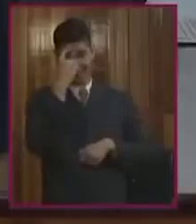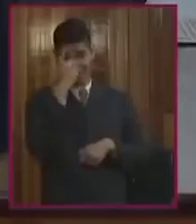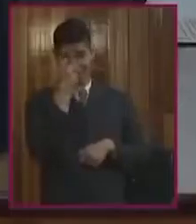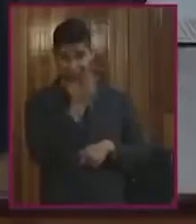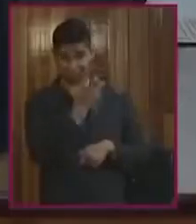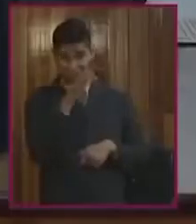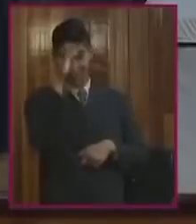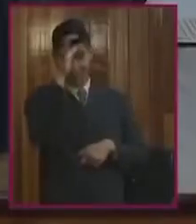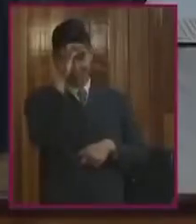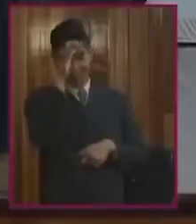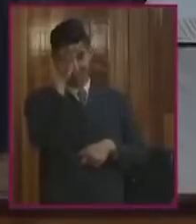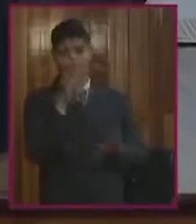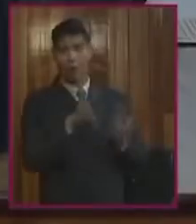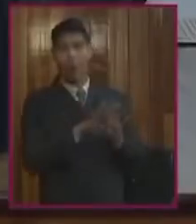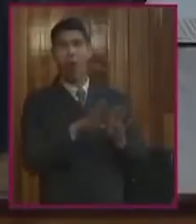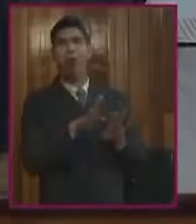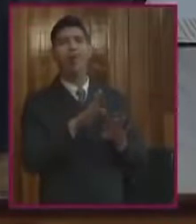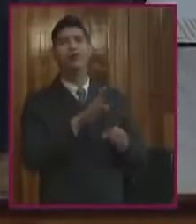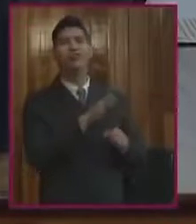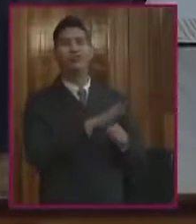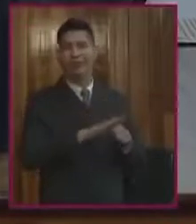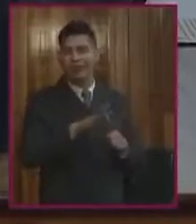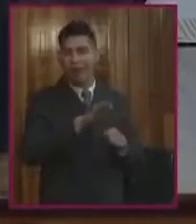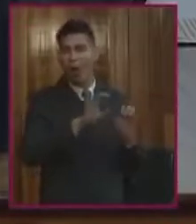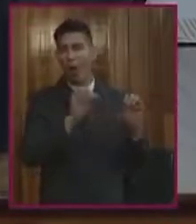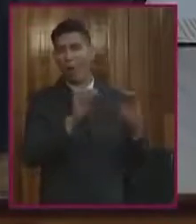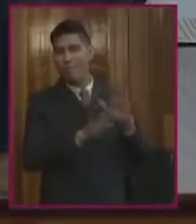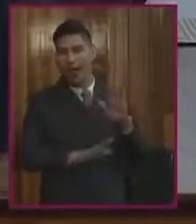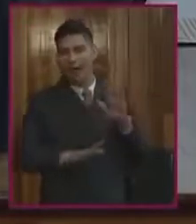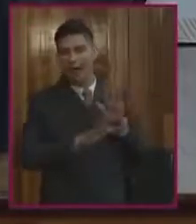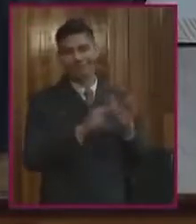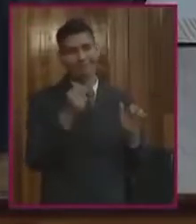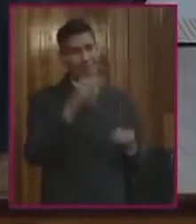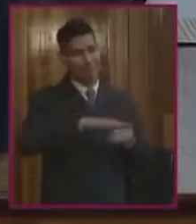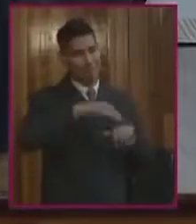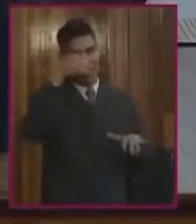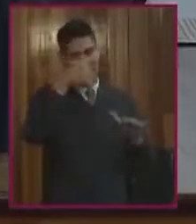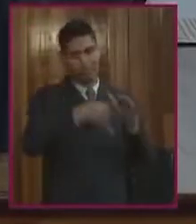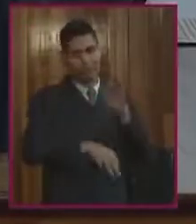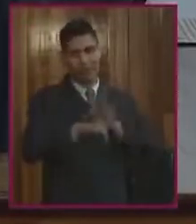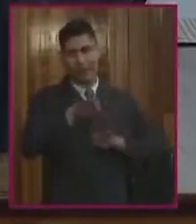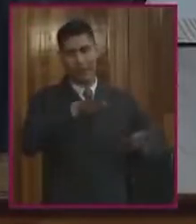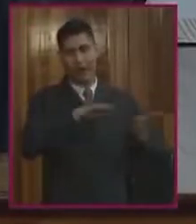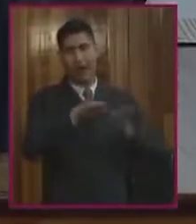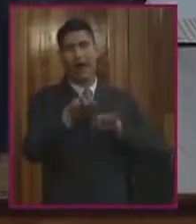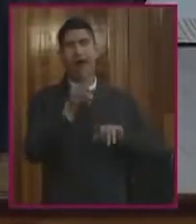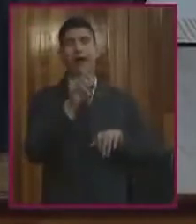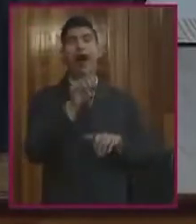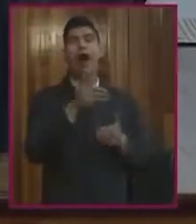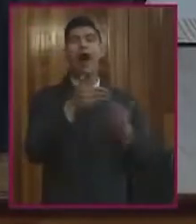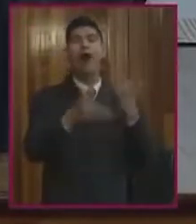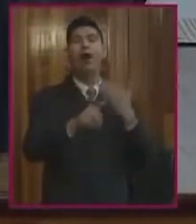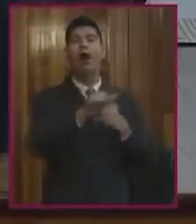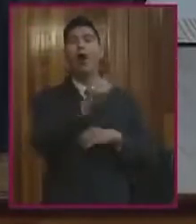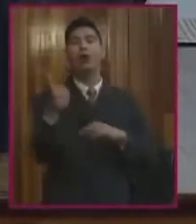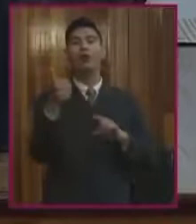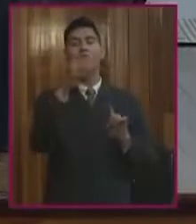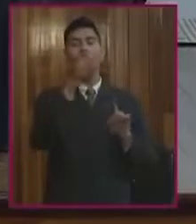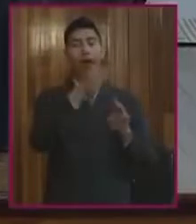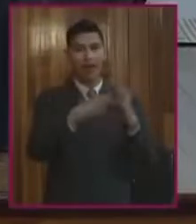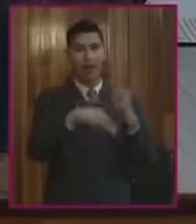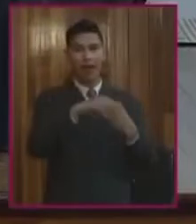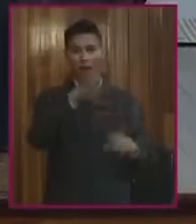del conocimiento y del trabajo con problemas. En ese sentido, me parece que es importante que en los planes y programas que se